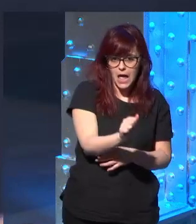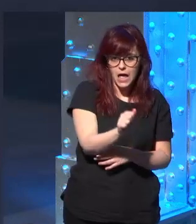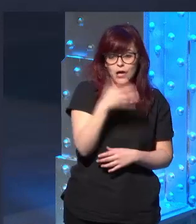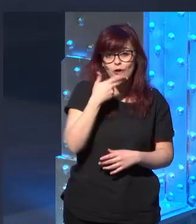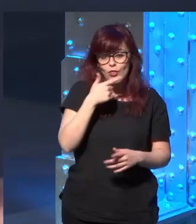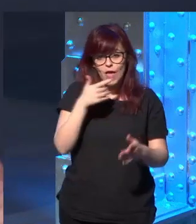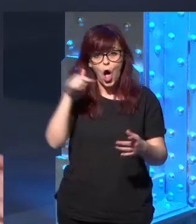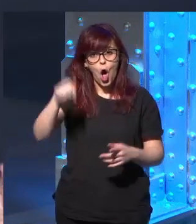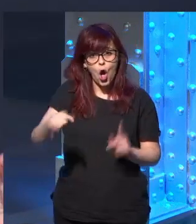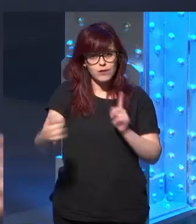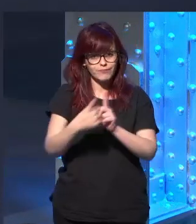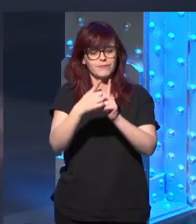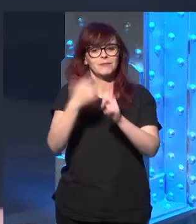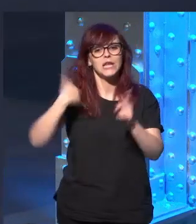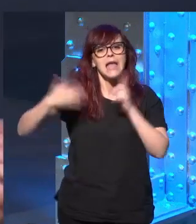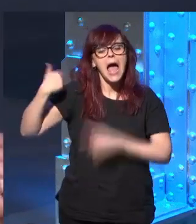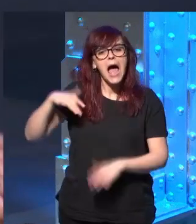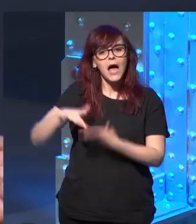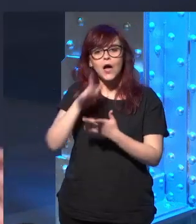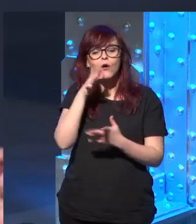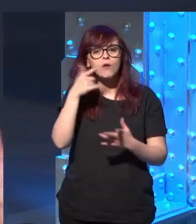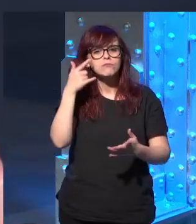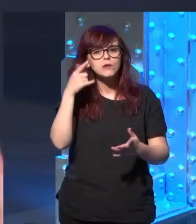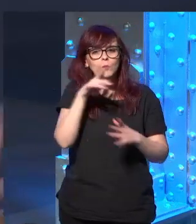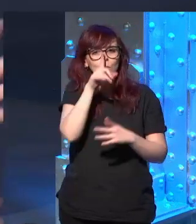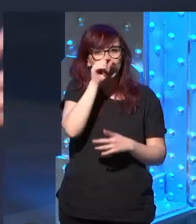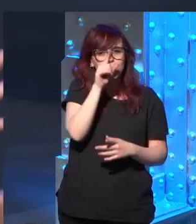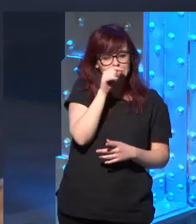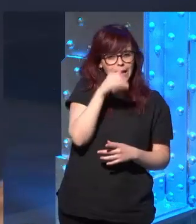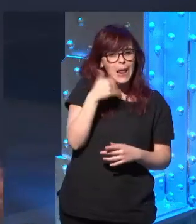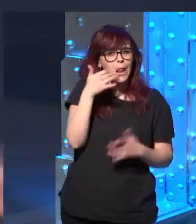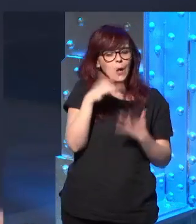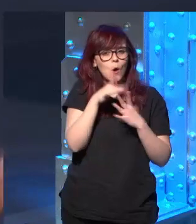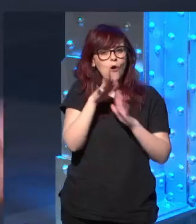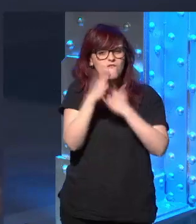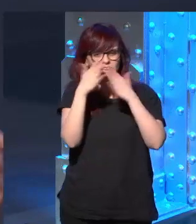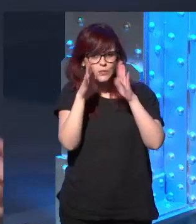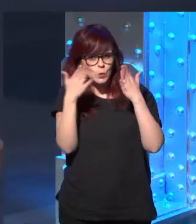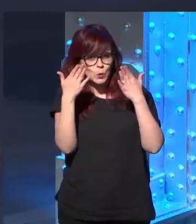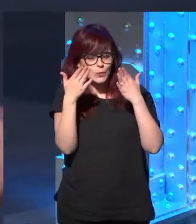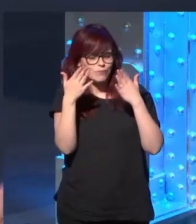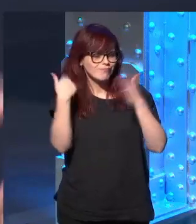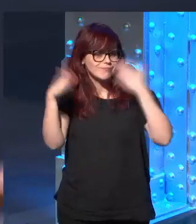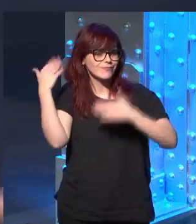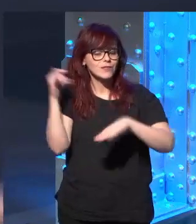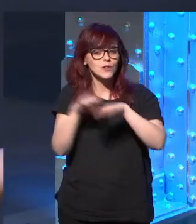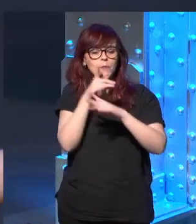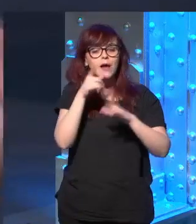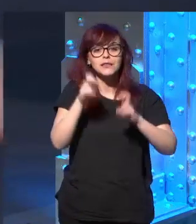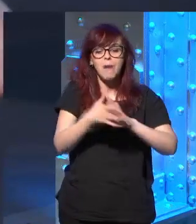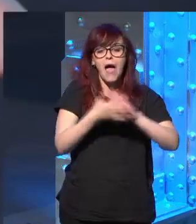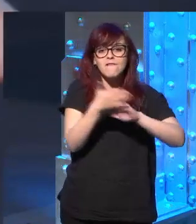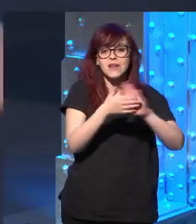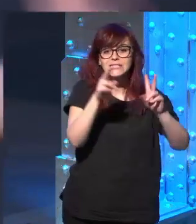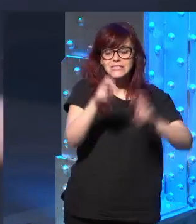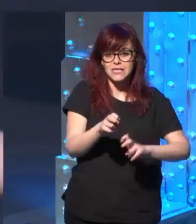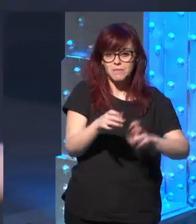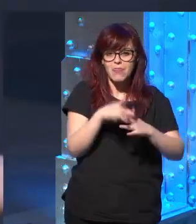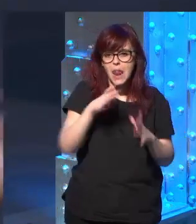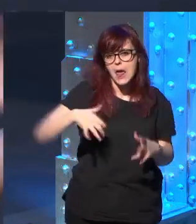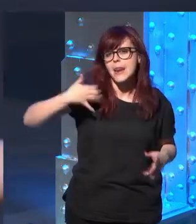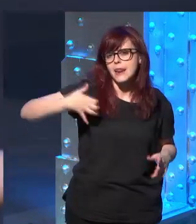nos hemos conocido hoy, pero tuvimos como un desencuentro así por Twitter o algo así, o por Facebook, no sé, como que tú hablaste precisamente de